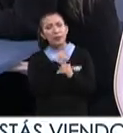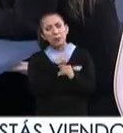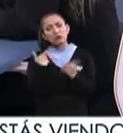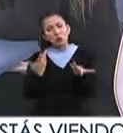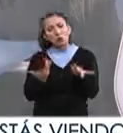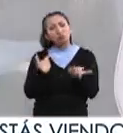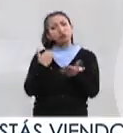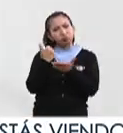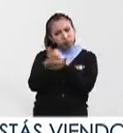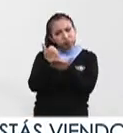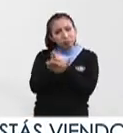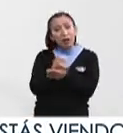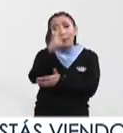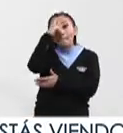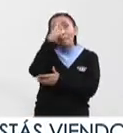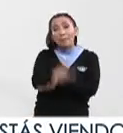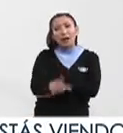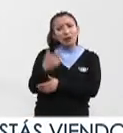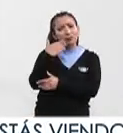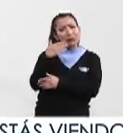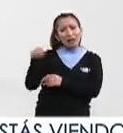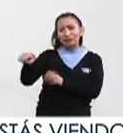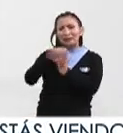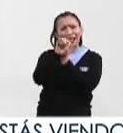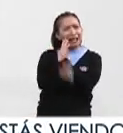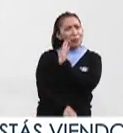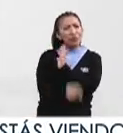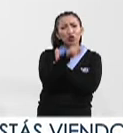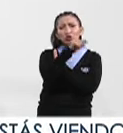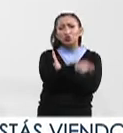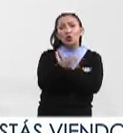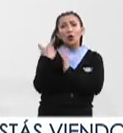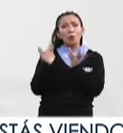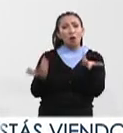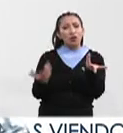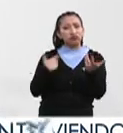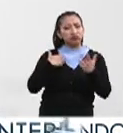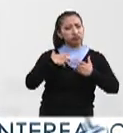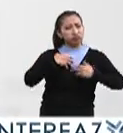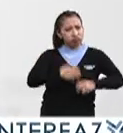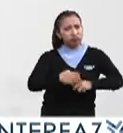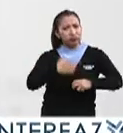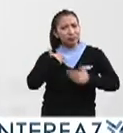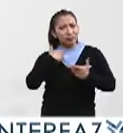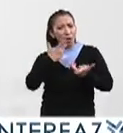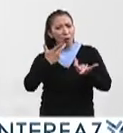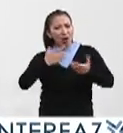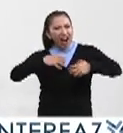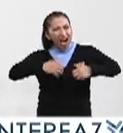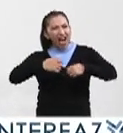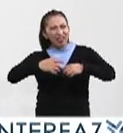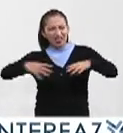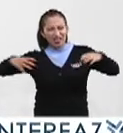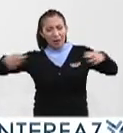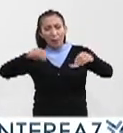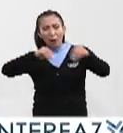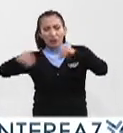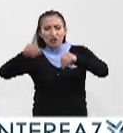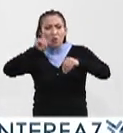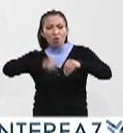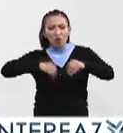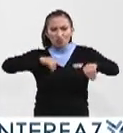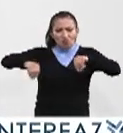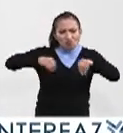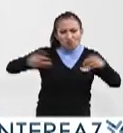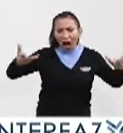reivindicar esto. Entonces, México es un excelente ejemplo que cuando tú tienes rottweilers y bulldogs y luego tienes un movimiento de mujeres